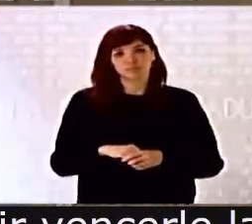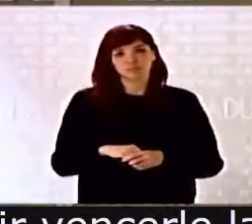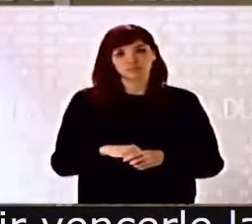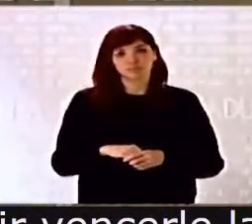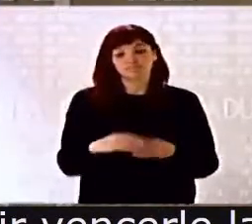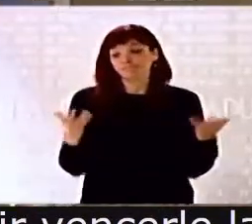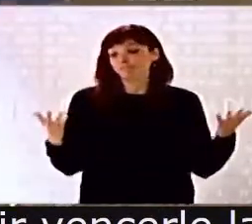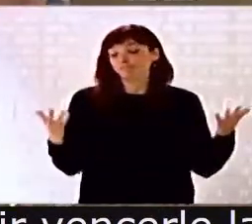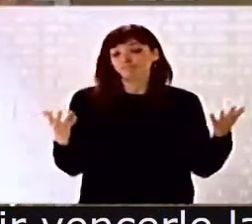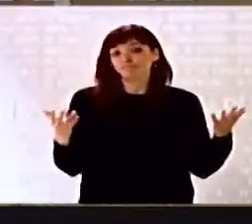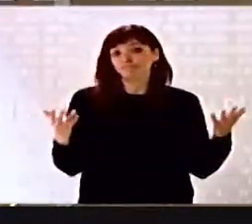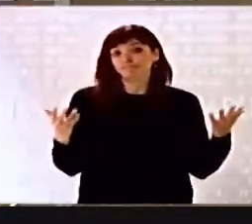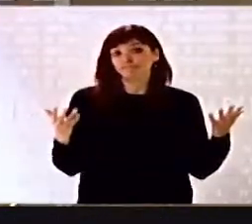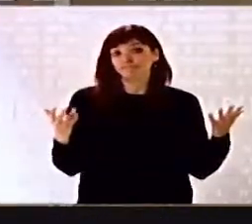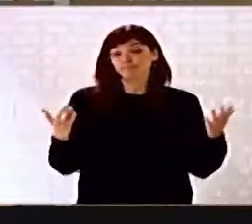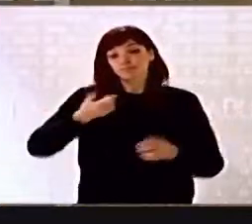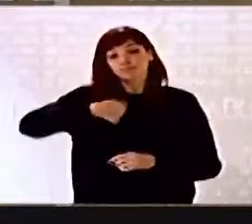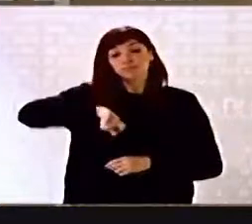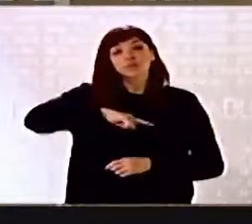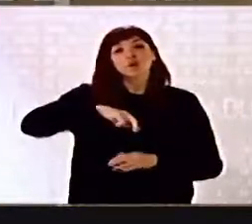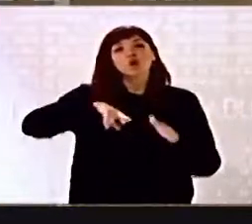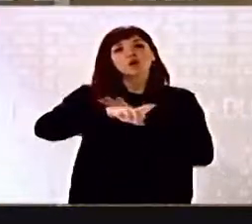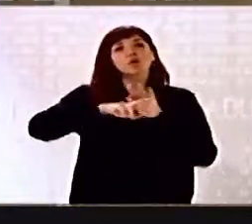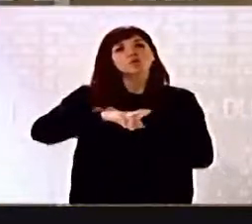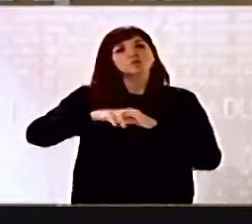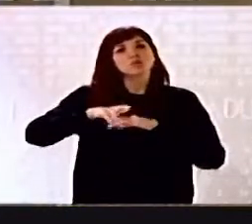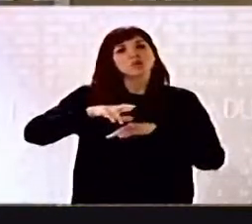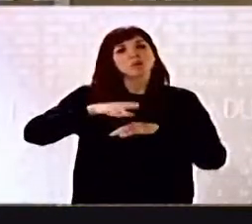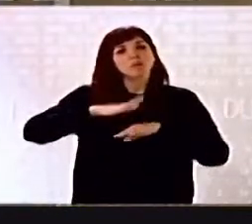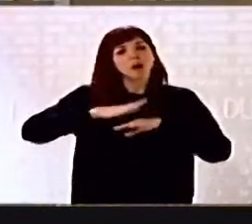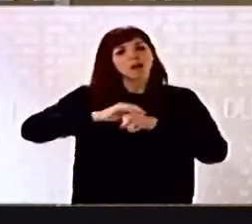Y tenemos 3 herramientas para hacerlo.